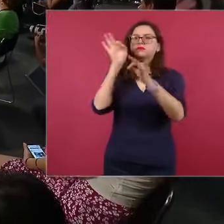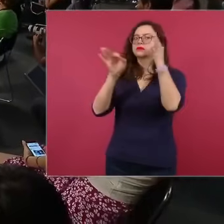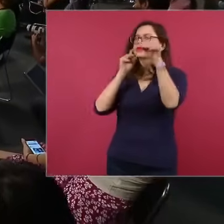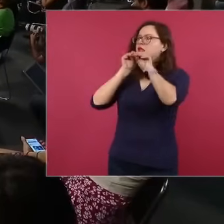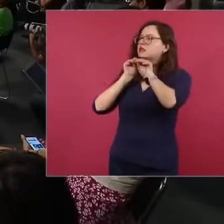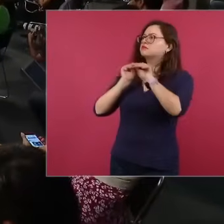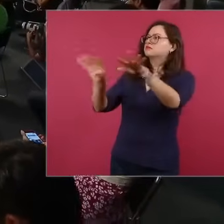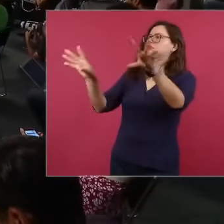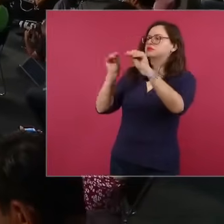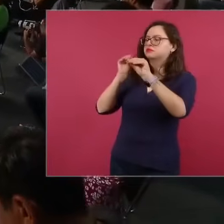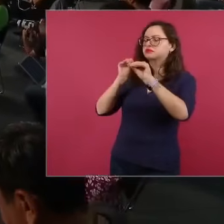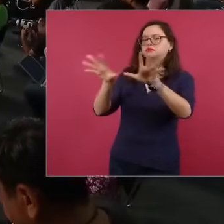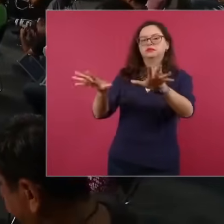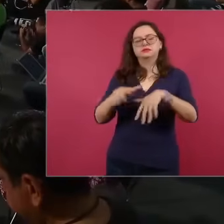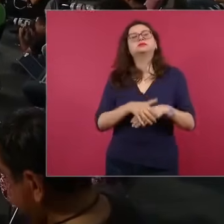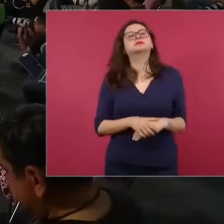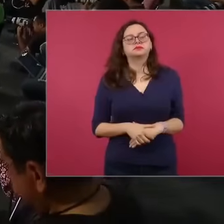Tienes la responsabilidad de probarlo.